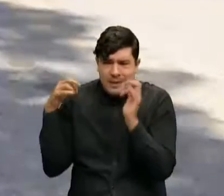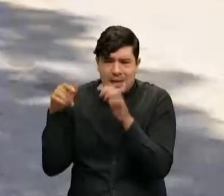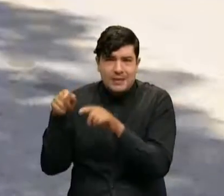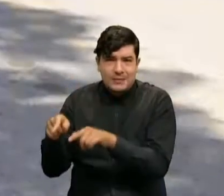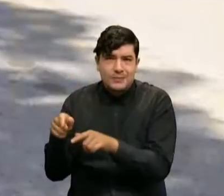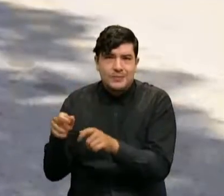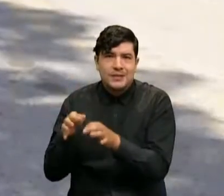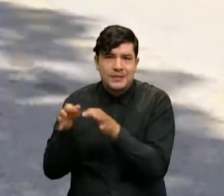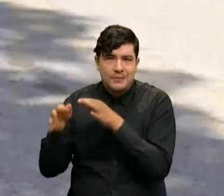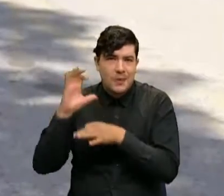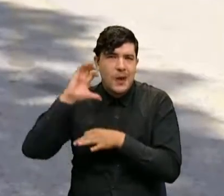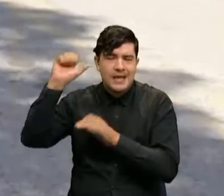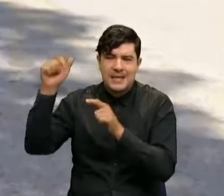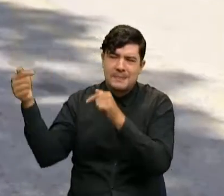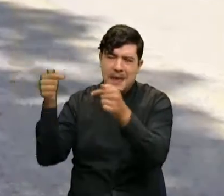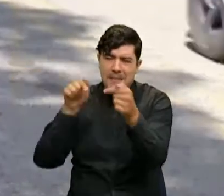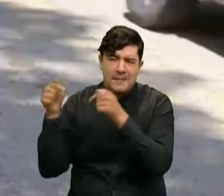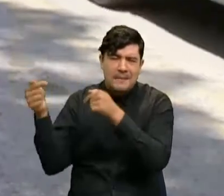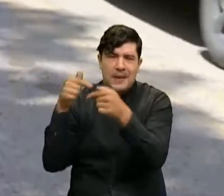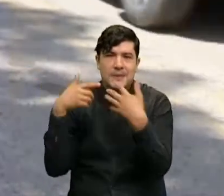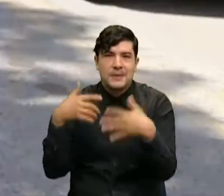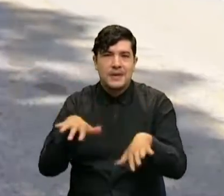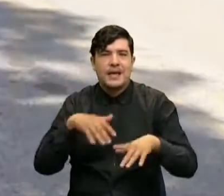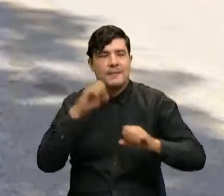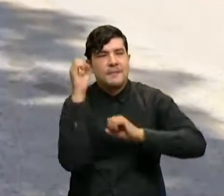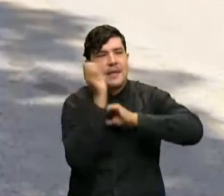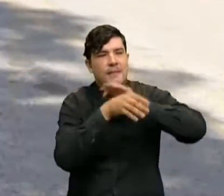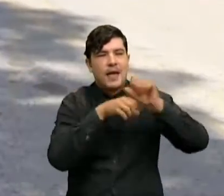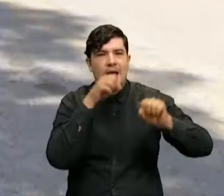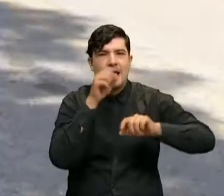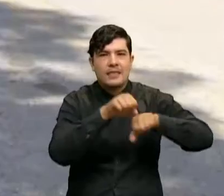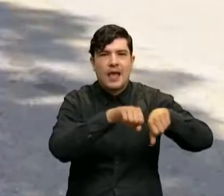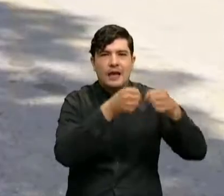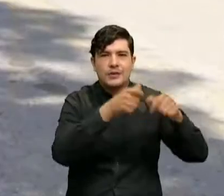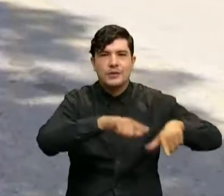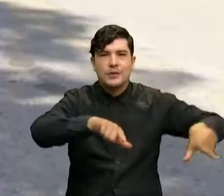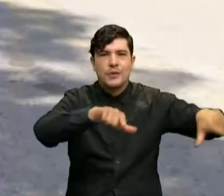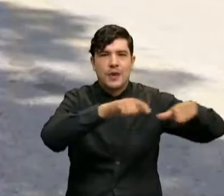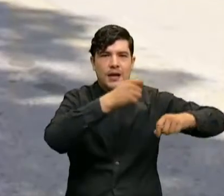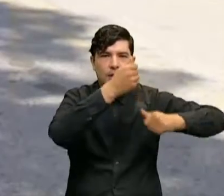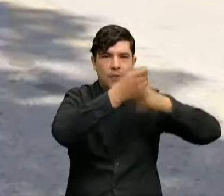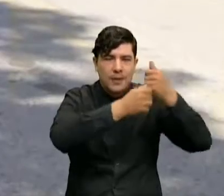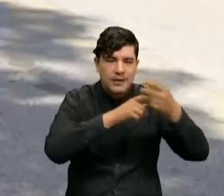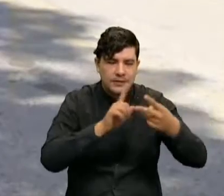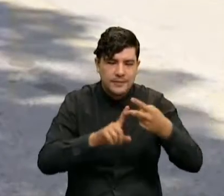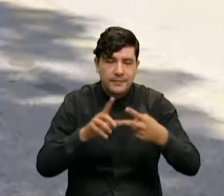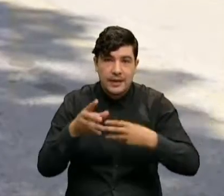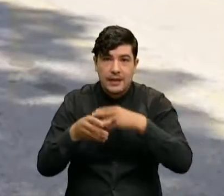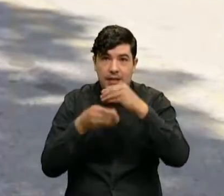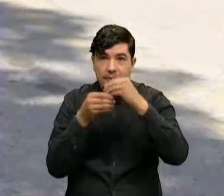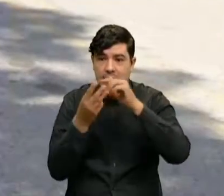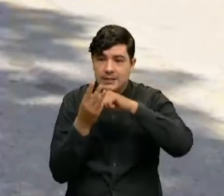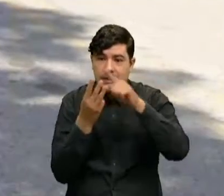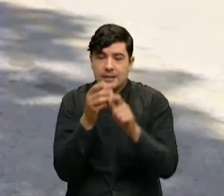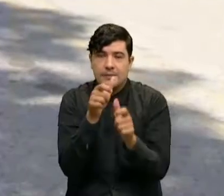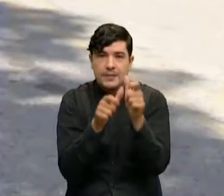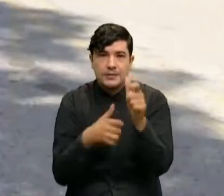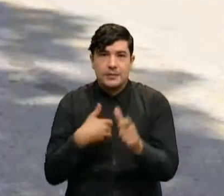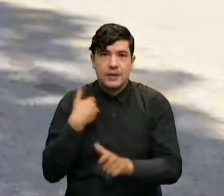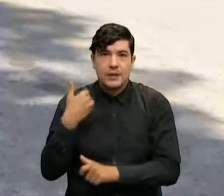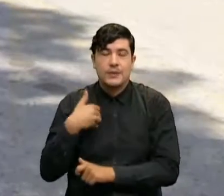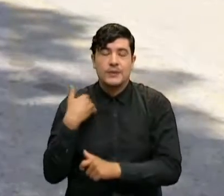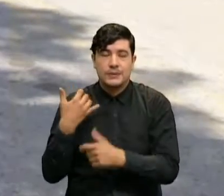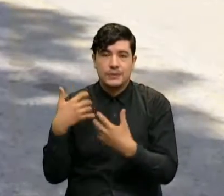acto de intolerancia dejó como resultado destrozos a varios lugares comerciales. Asimismo, tres jóvenes más resultaron heridos por